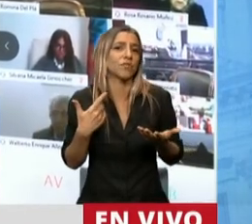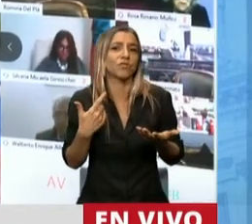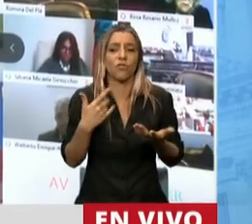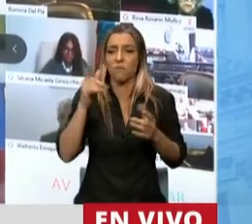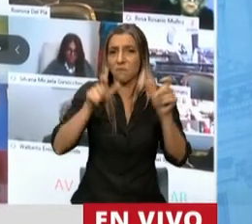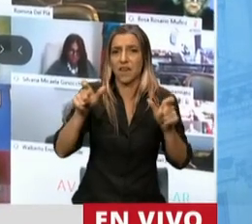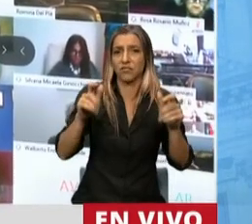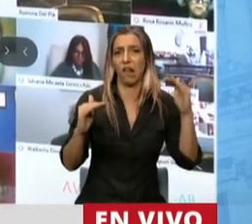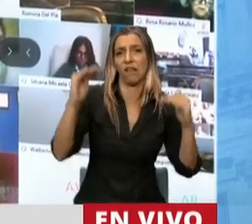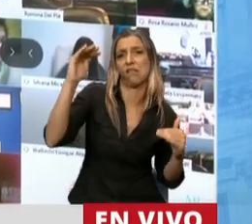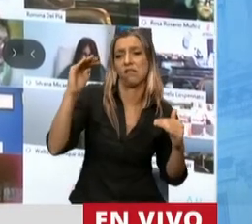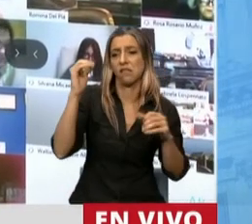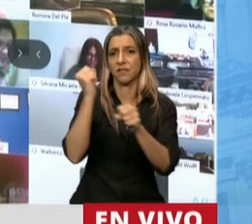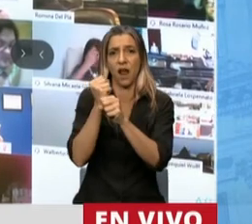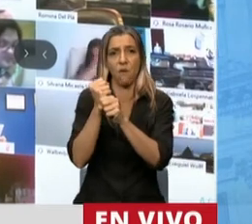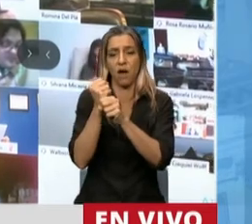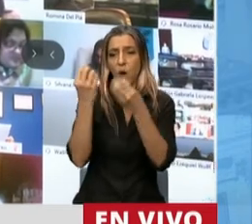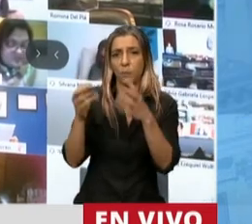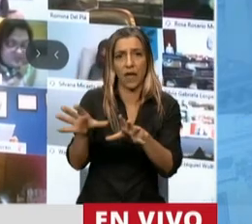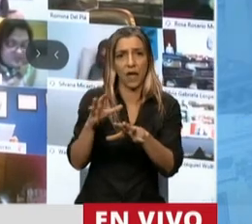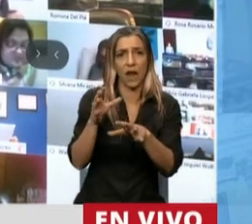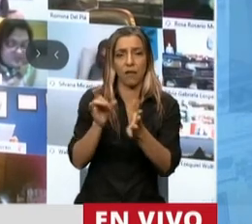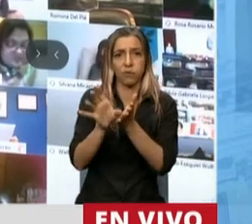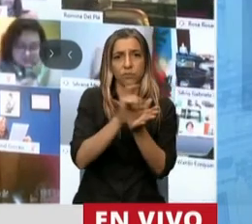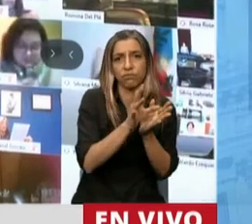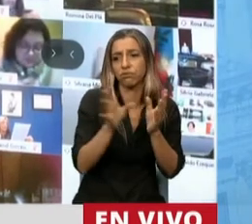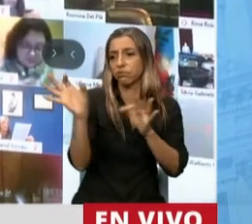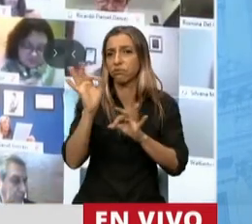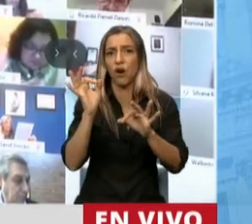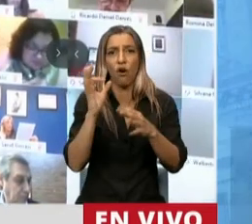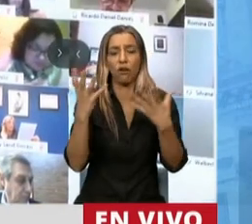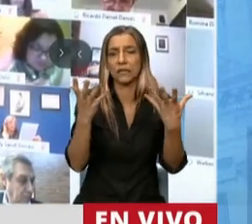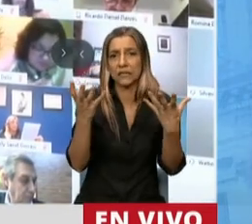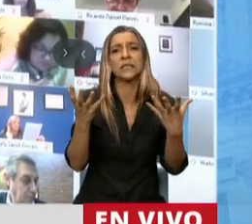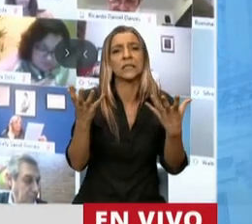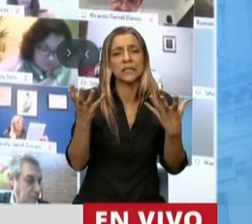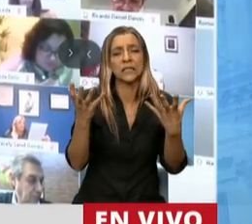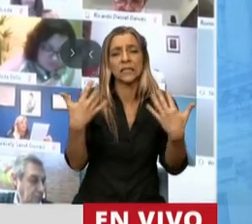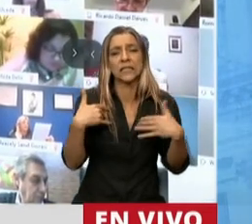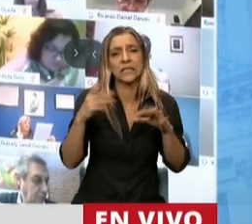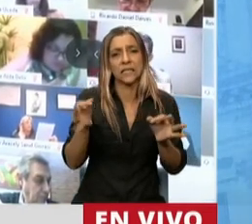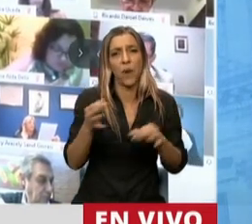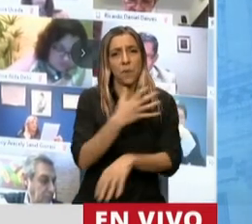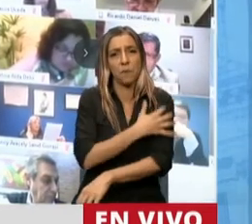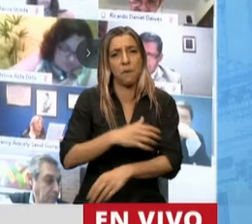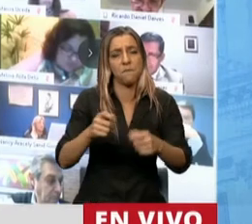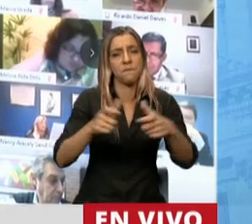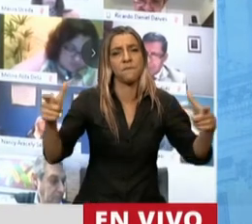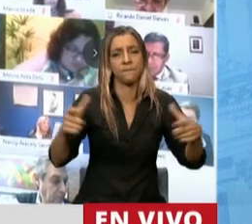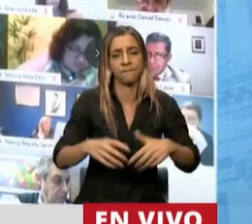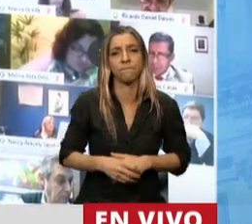generado muchos desocupados, ha crecido la pobreza. Pero en este